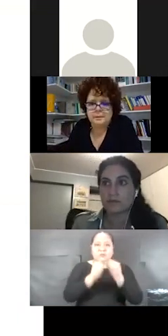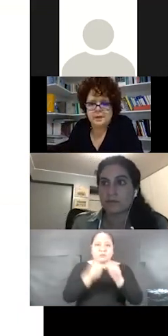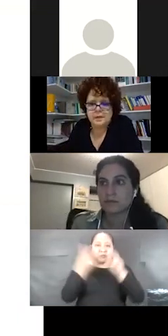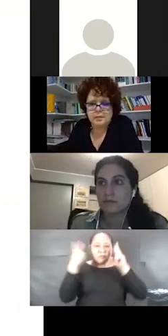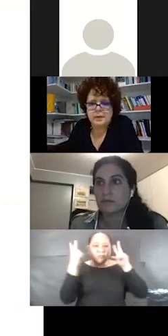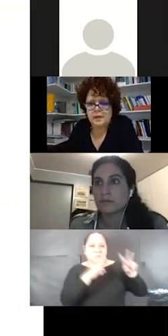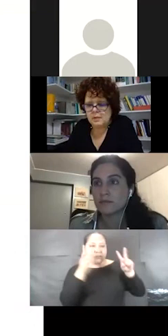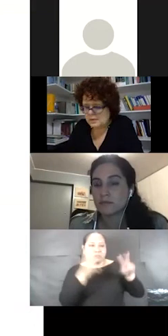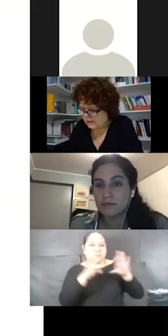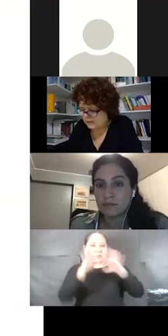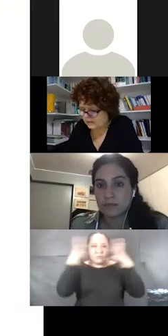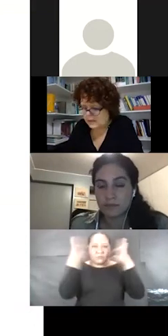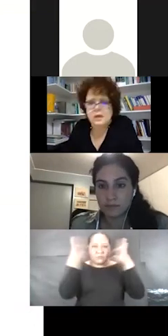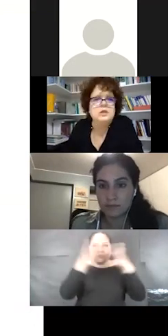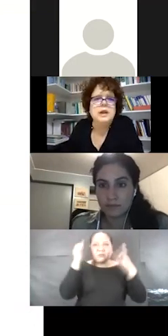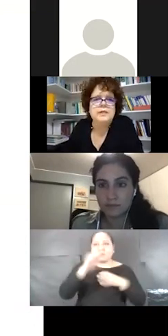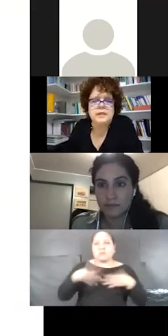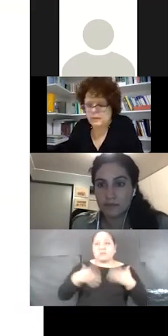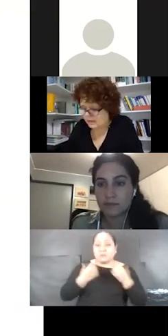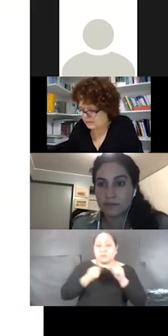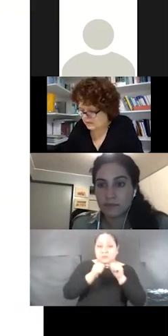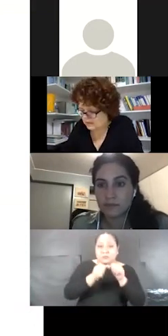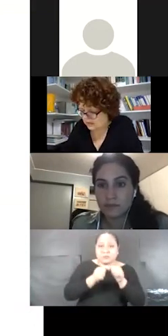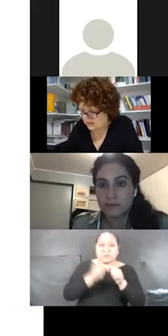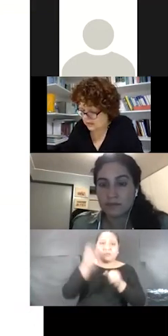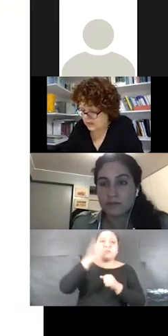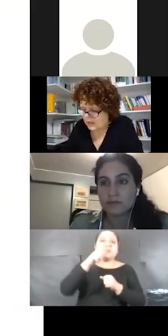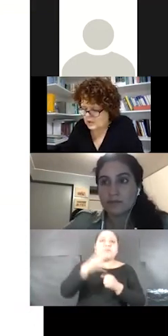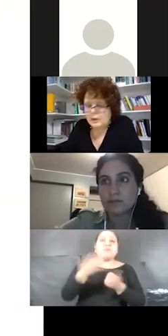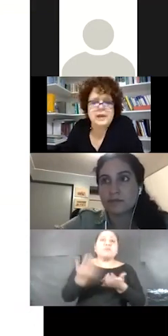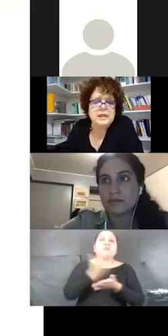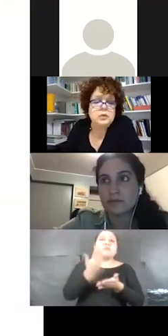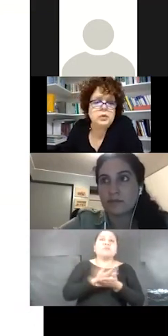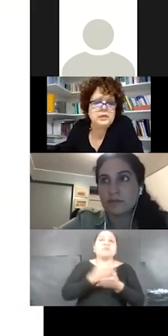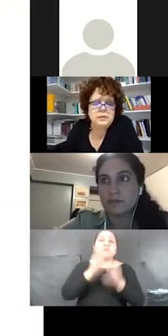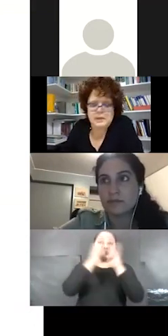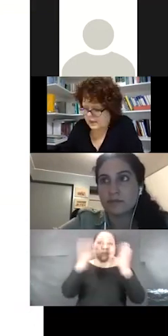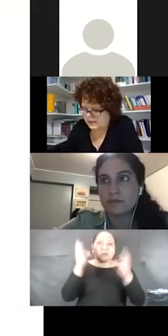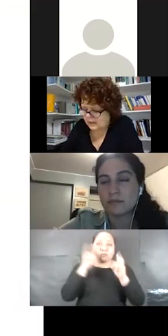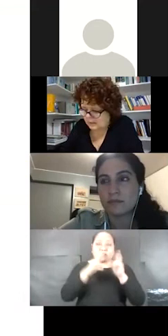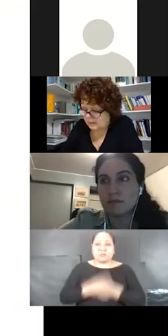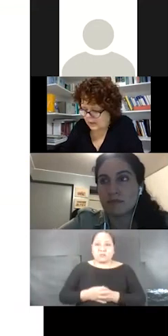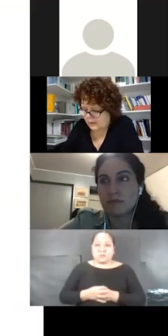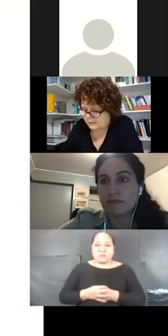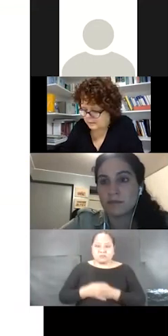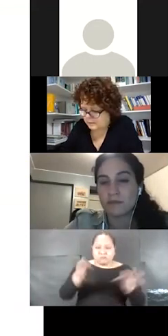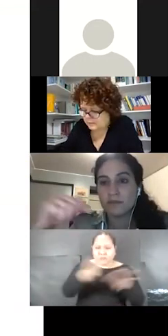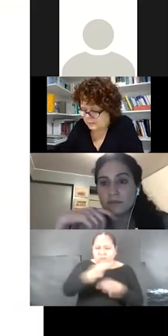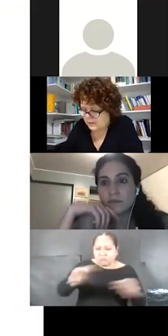puedan, ¿cómo se llama? Seguirnos y ver la fecha nueva que vamos a hacer. Sobre la arquitectura, eso es bien interesante